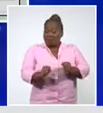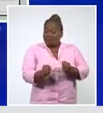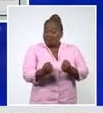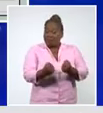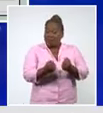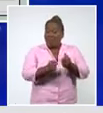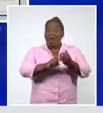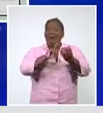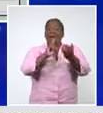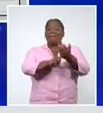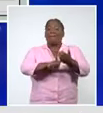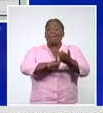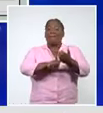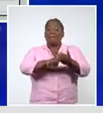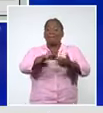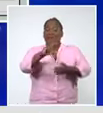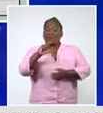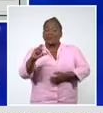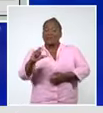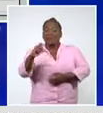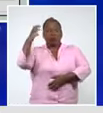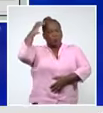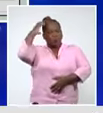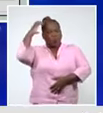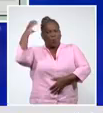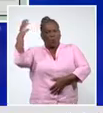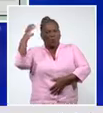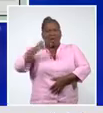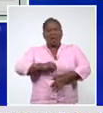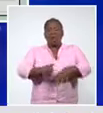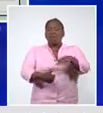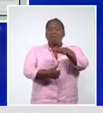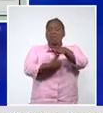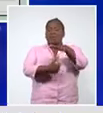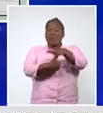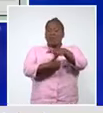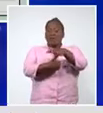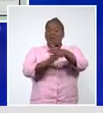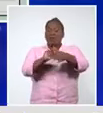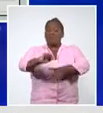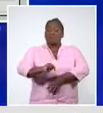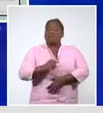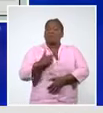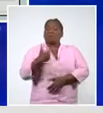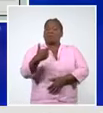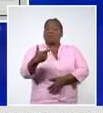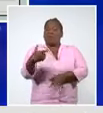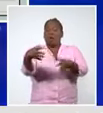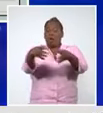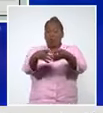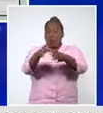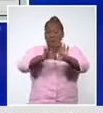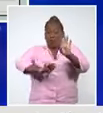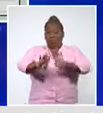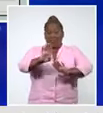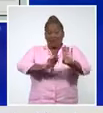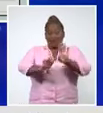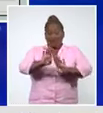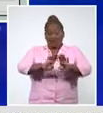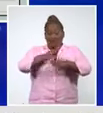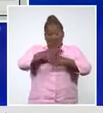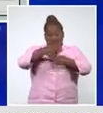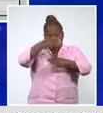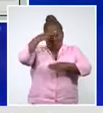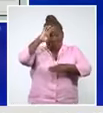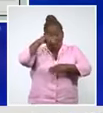su gobierno, su secretario, su presidente y vicepresidente del Consejo de Defensa, con